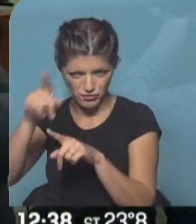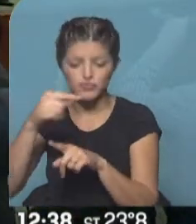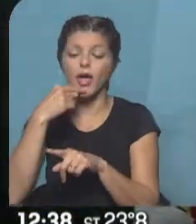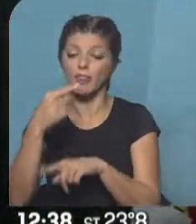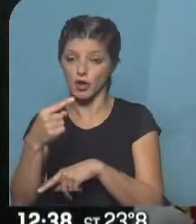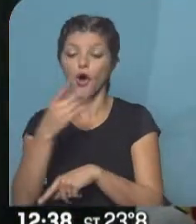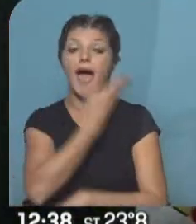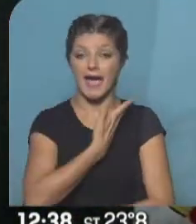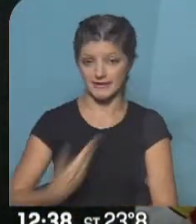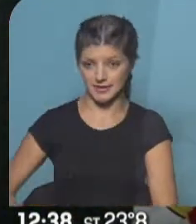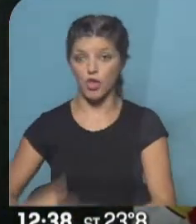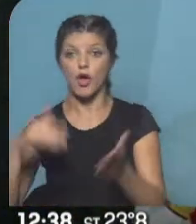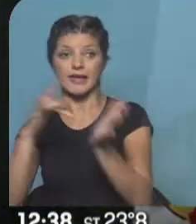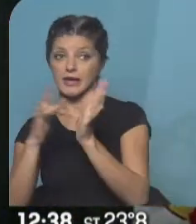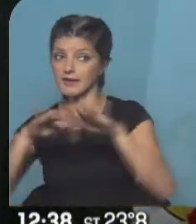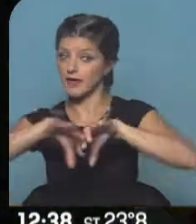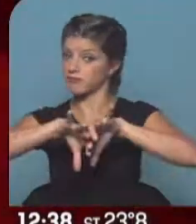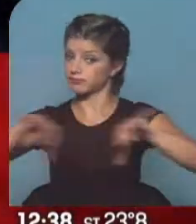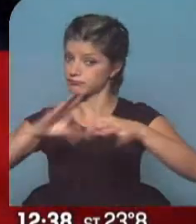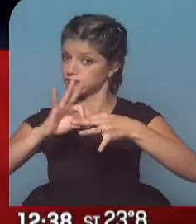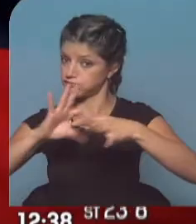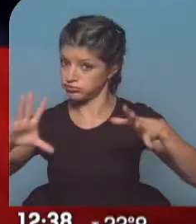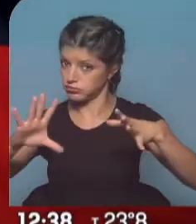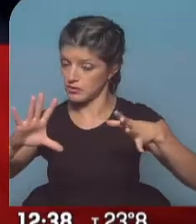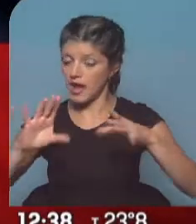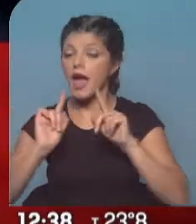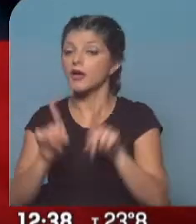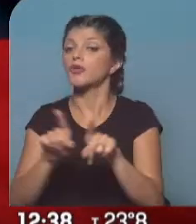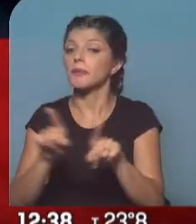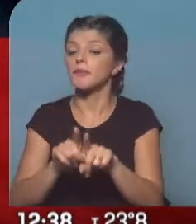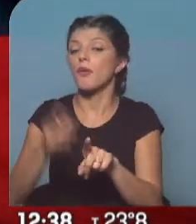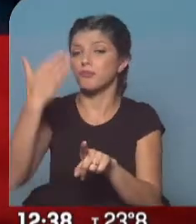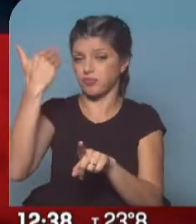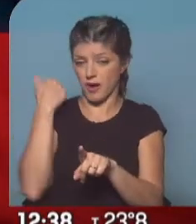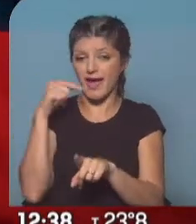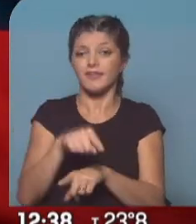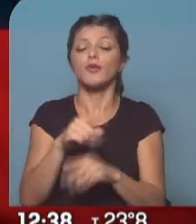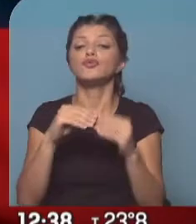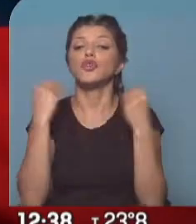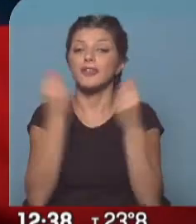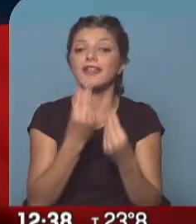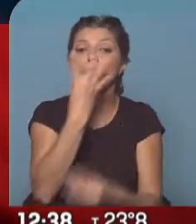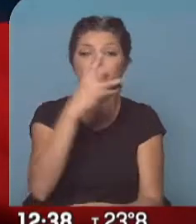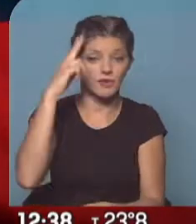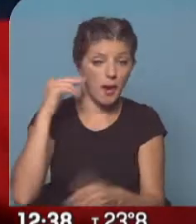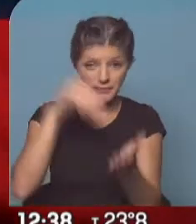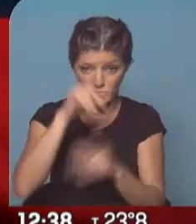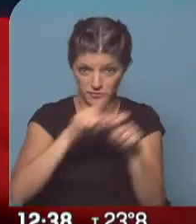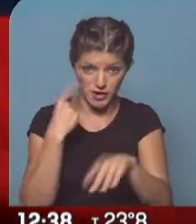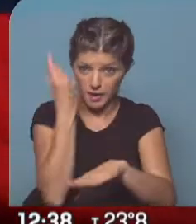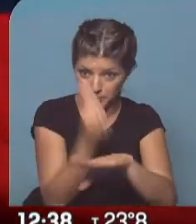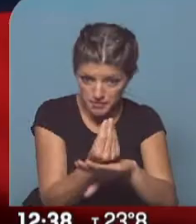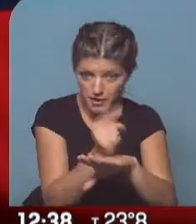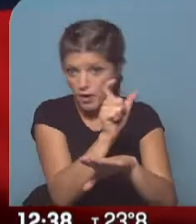separación entre el Estado y la Iglesia. Un estatus instaurado en un país donde de los 49 millones de habitantes,